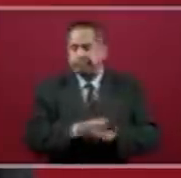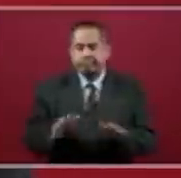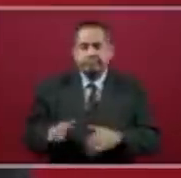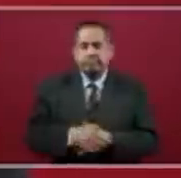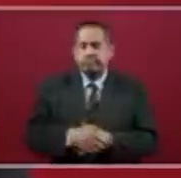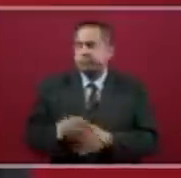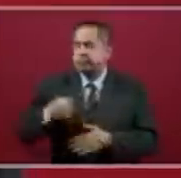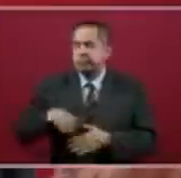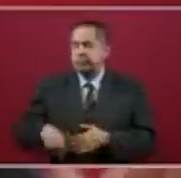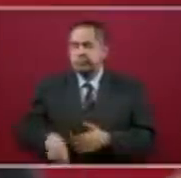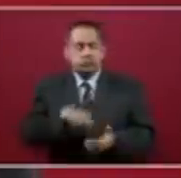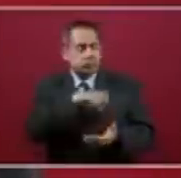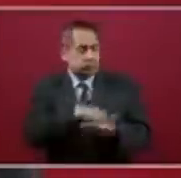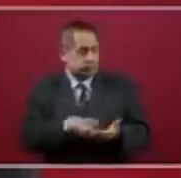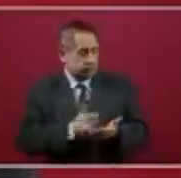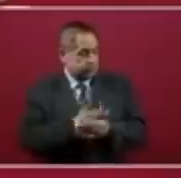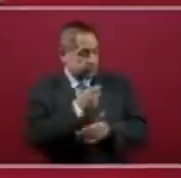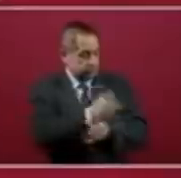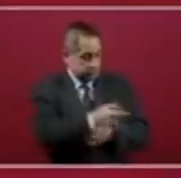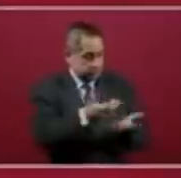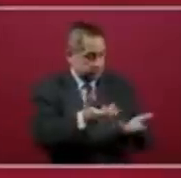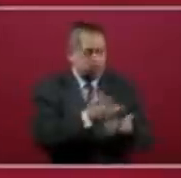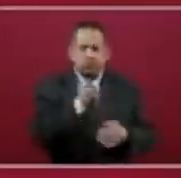compramos esos servicios